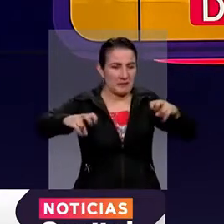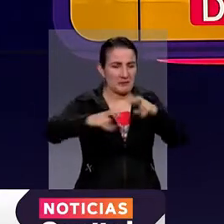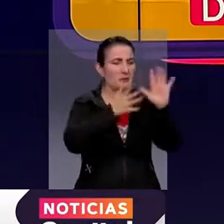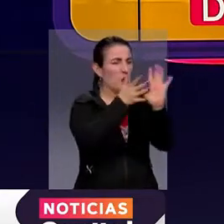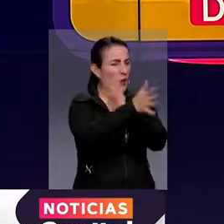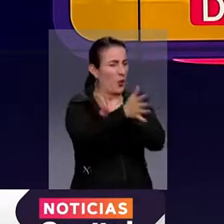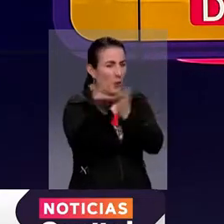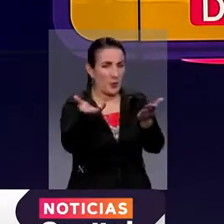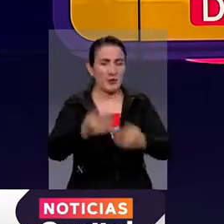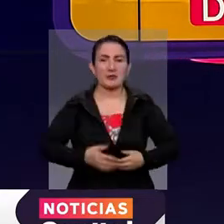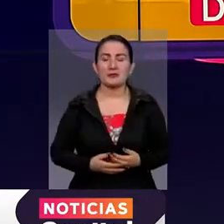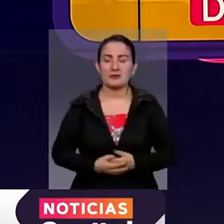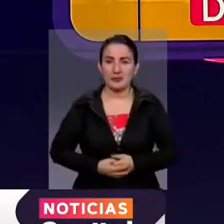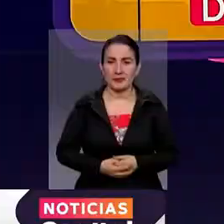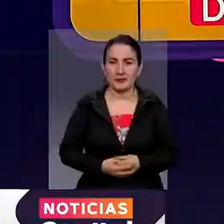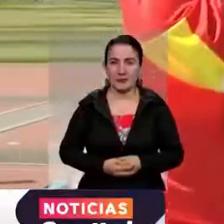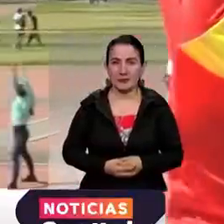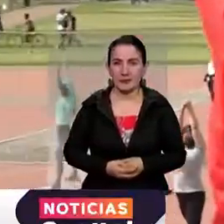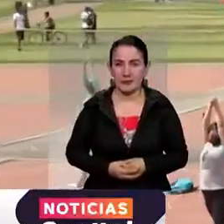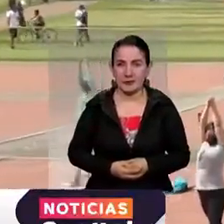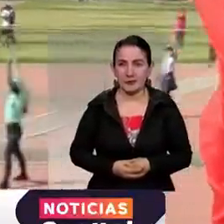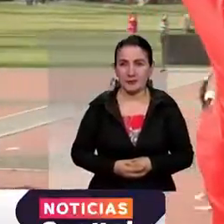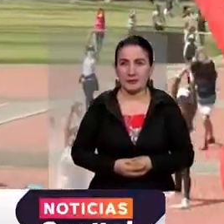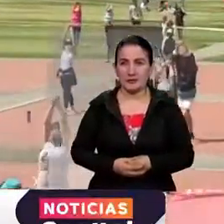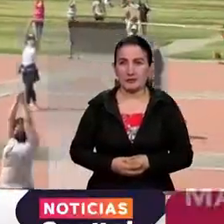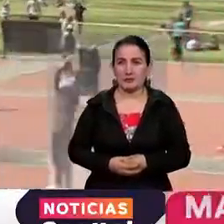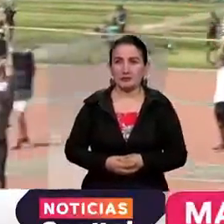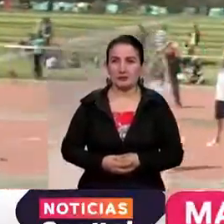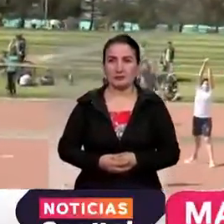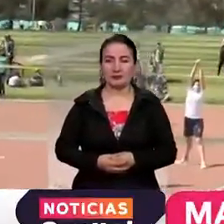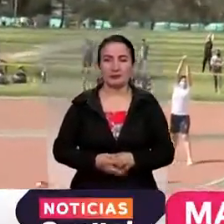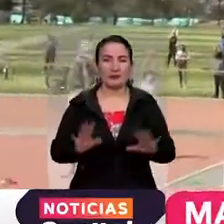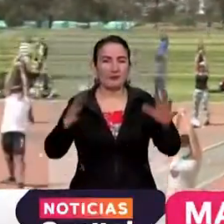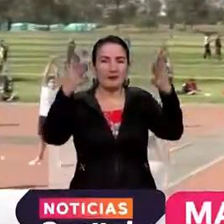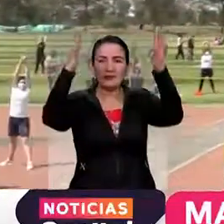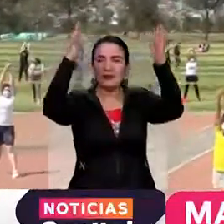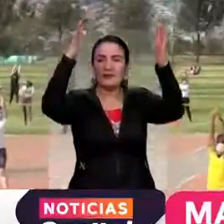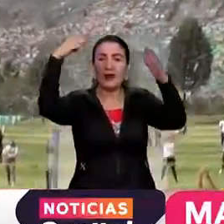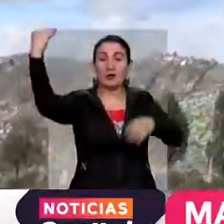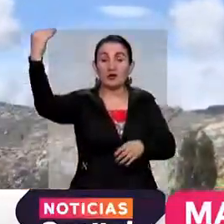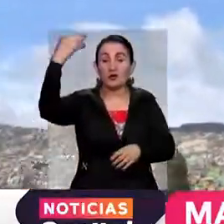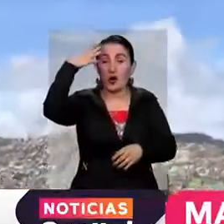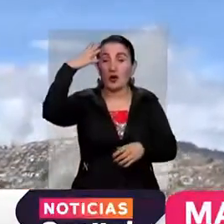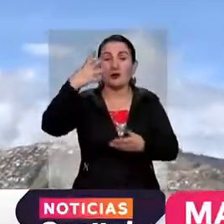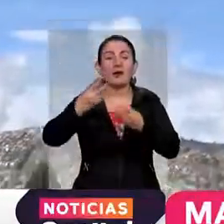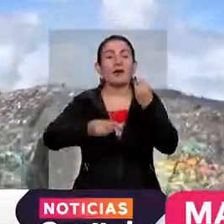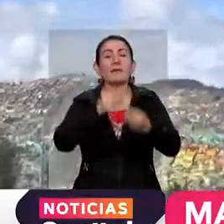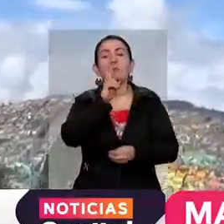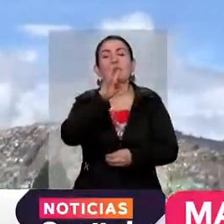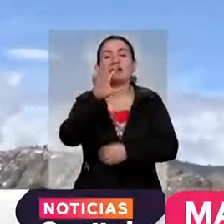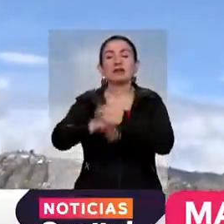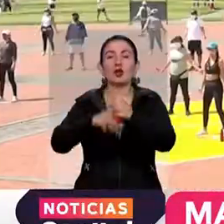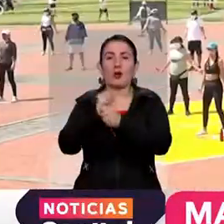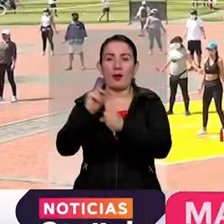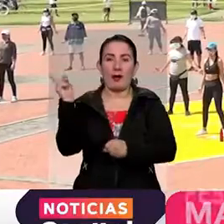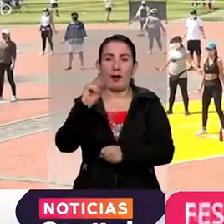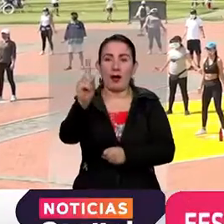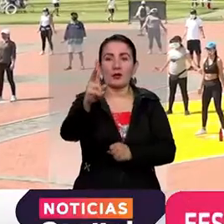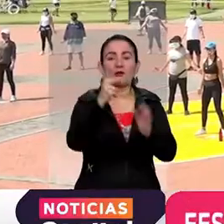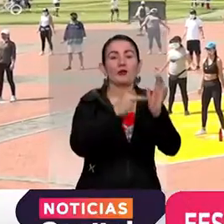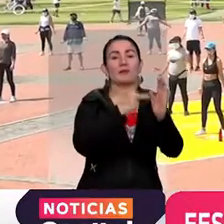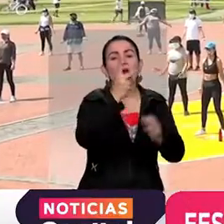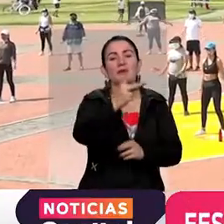contamos cuáles serán las más destacadas. El Festival de Verano celebra sus 25 años y para la edición 2022